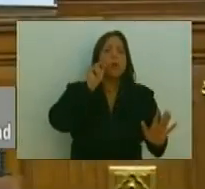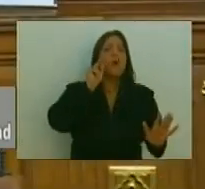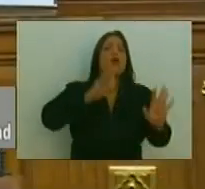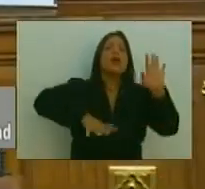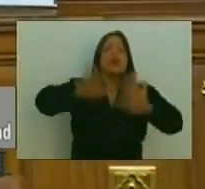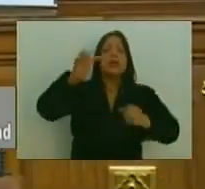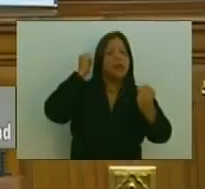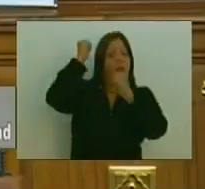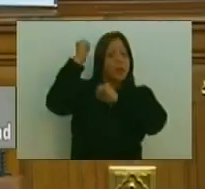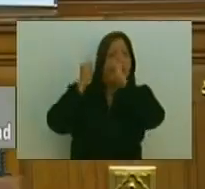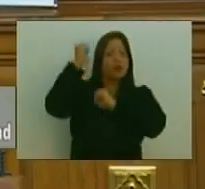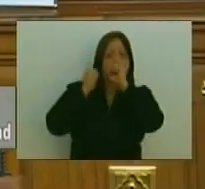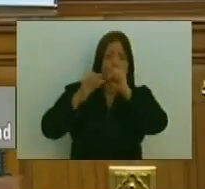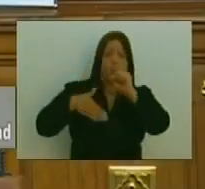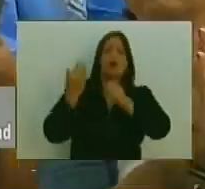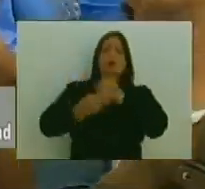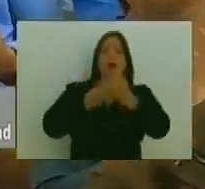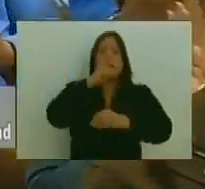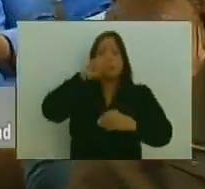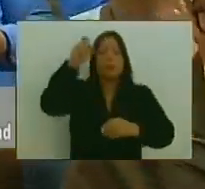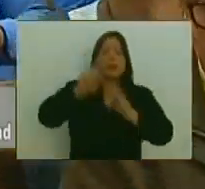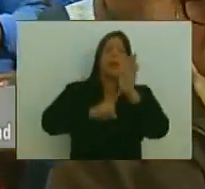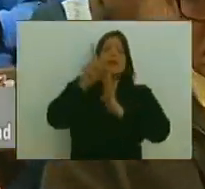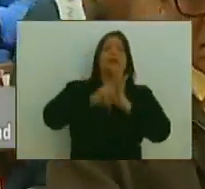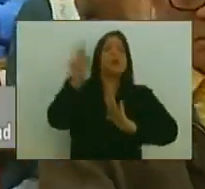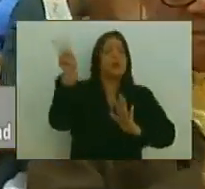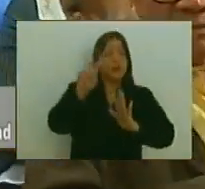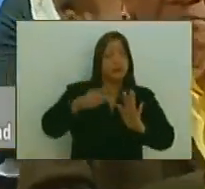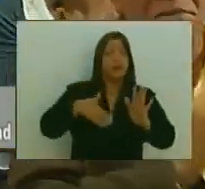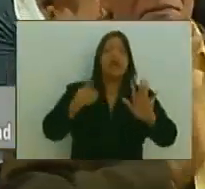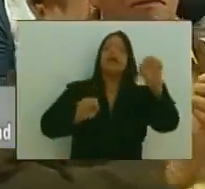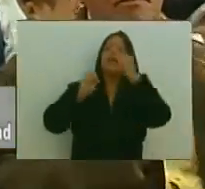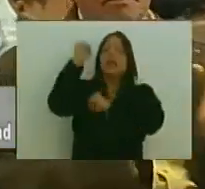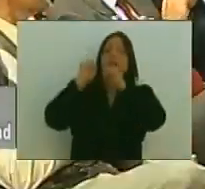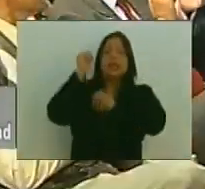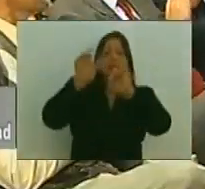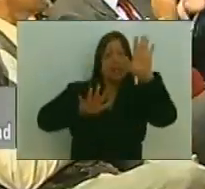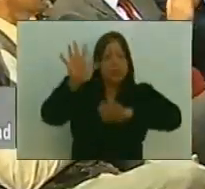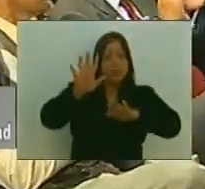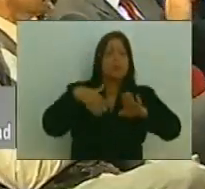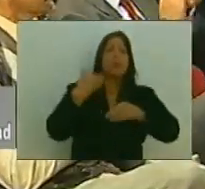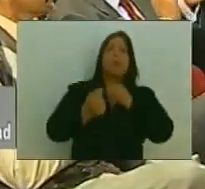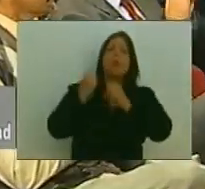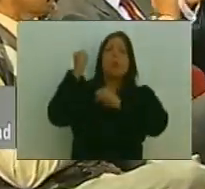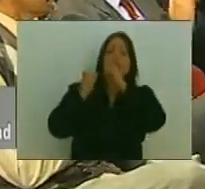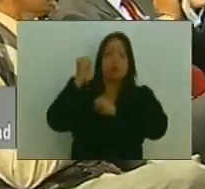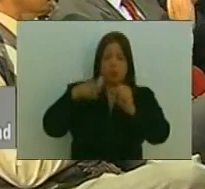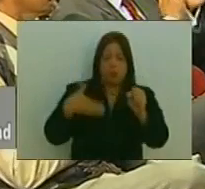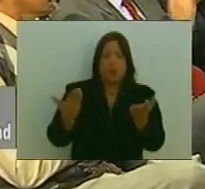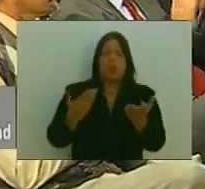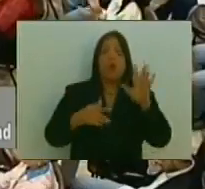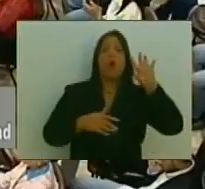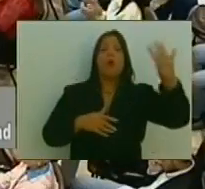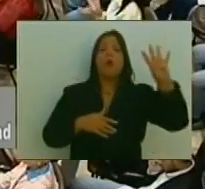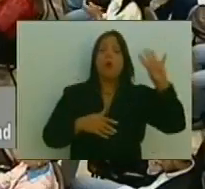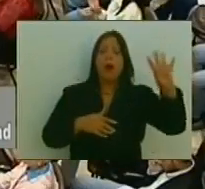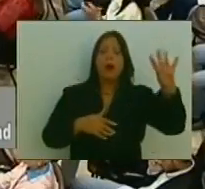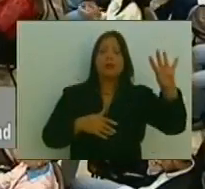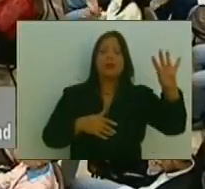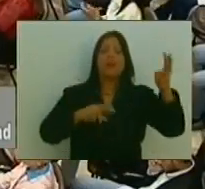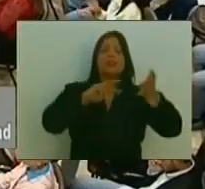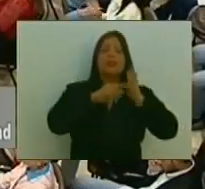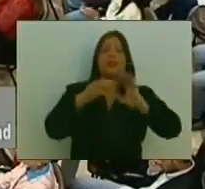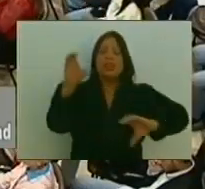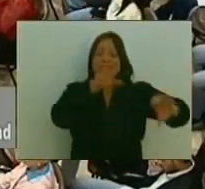15 motores que tiene Nicolás para el desarrollo del país, 15 motores en la economía. Pero además el cuarto eje tiene que ver con